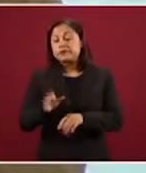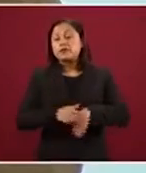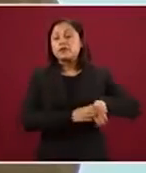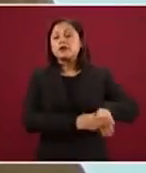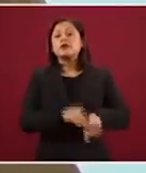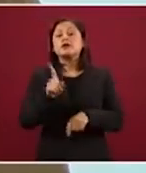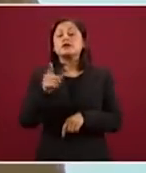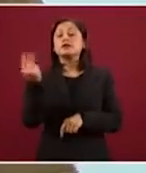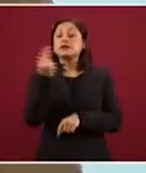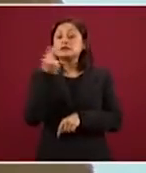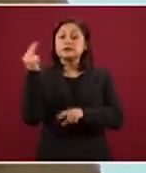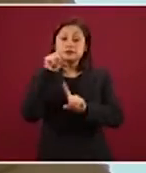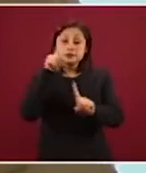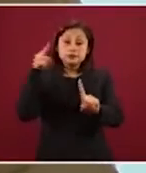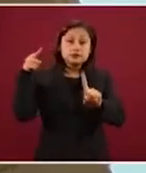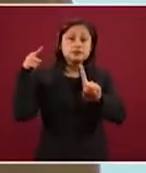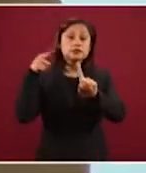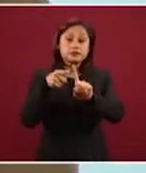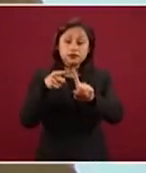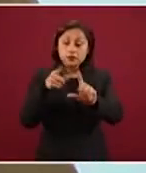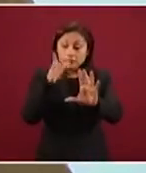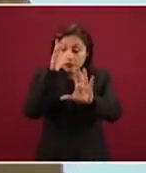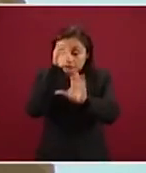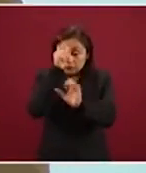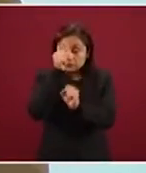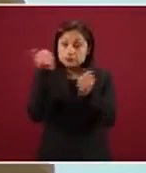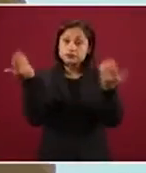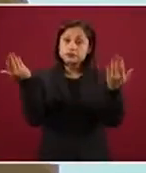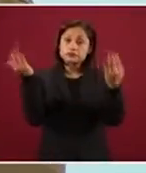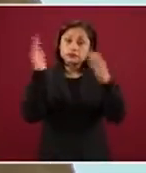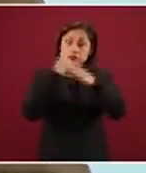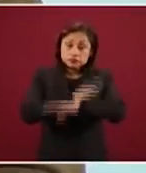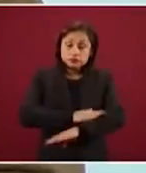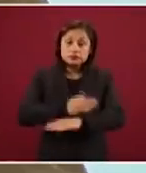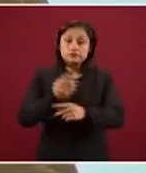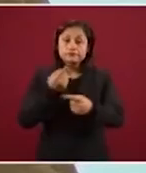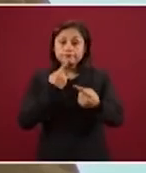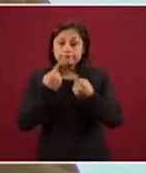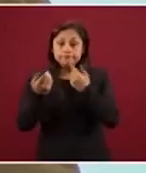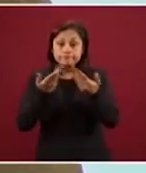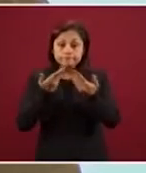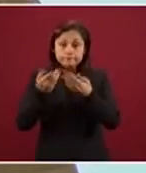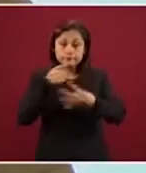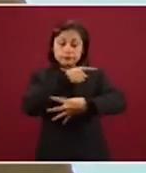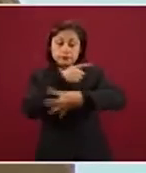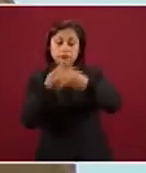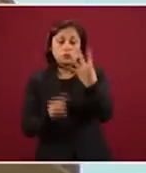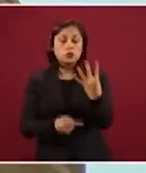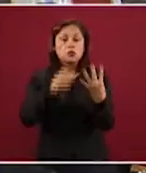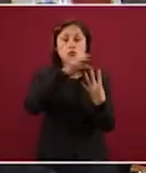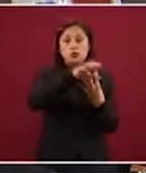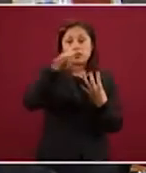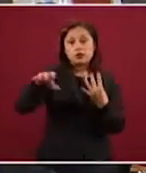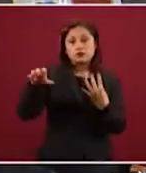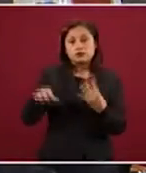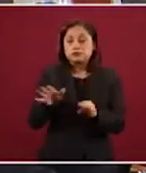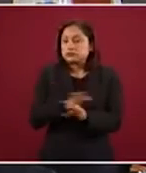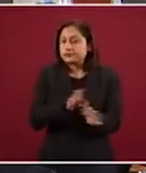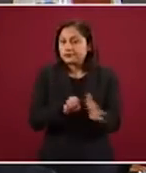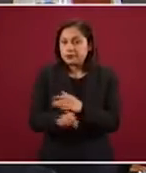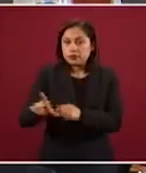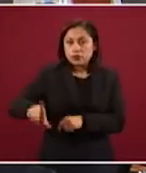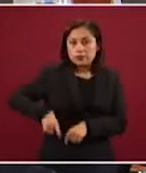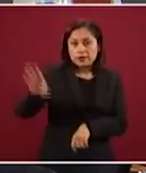a un esfuerzo de concertación, de diálogo y de consenso entre estos cuatro sectores. El papel del gobierno federal en este caso